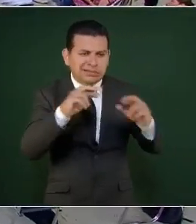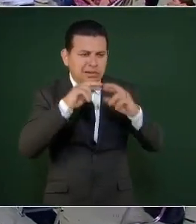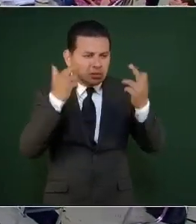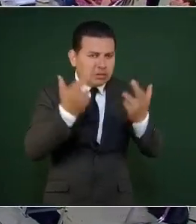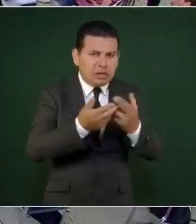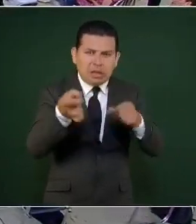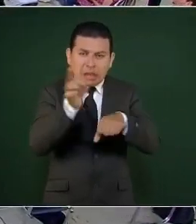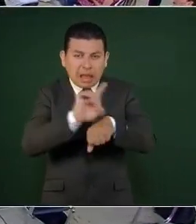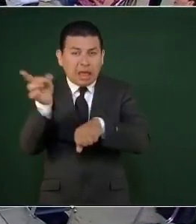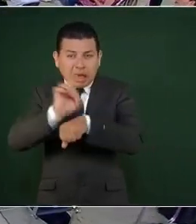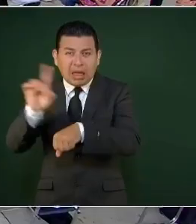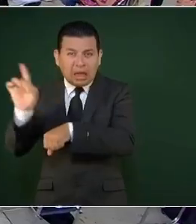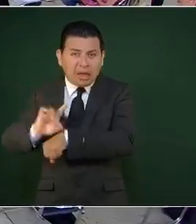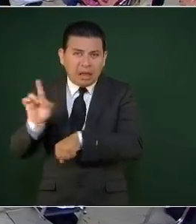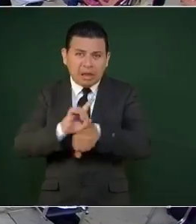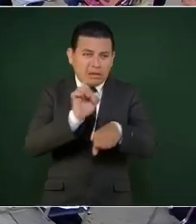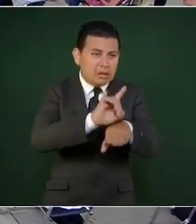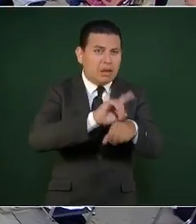reuniones diarias